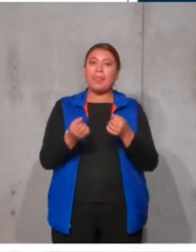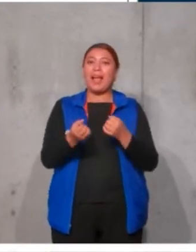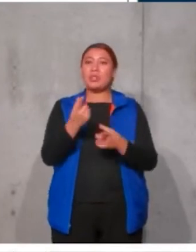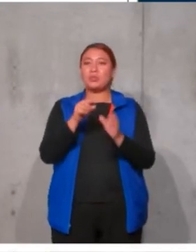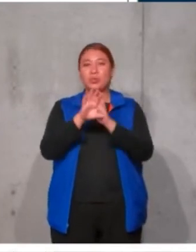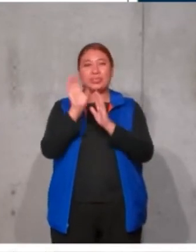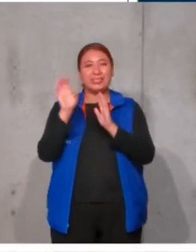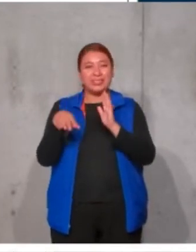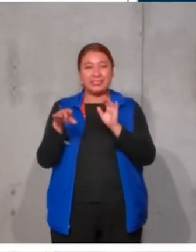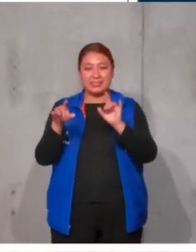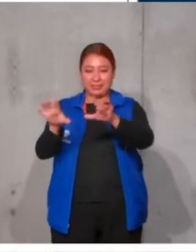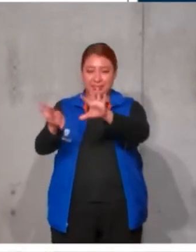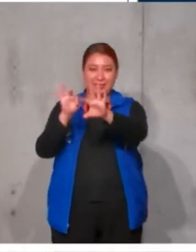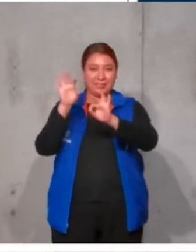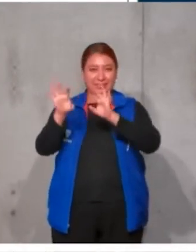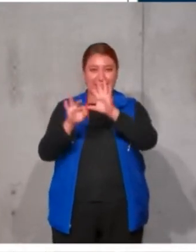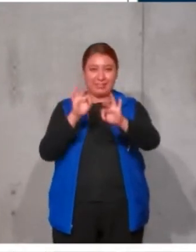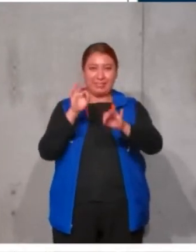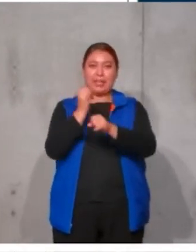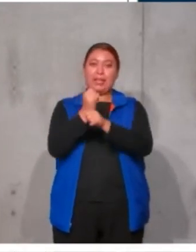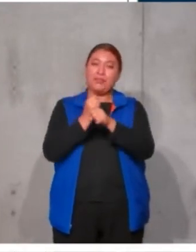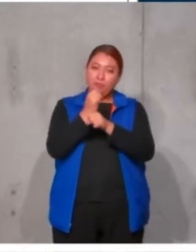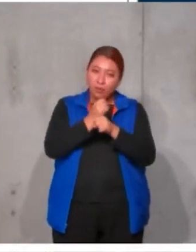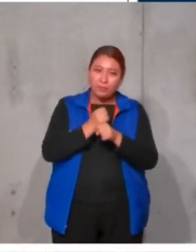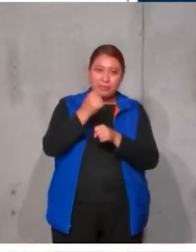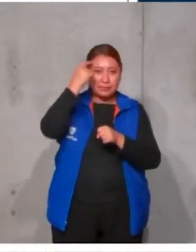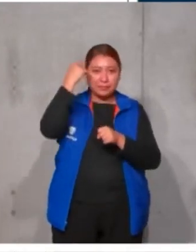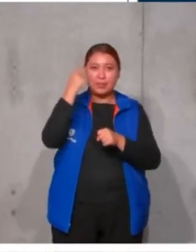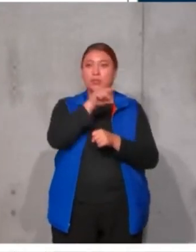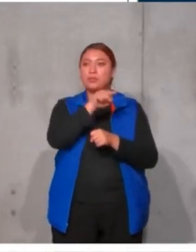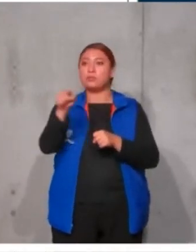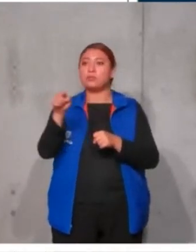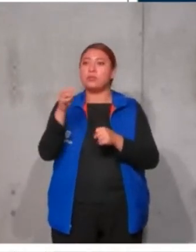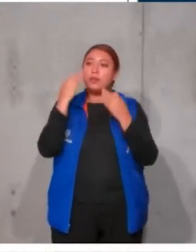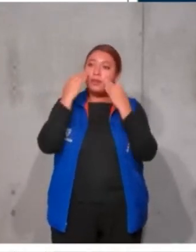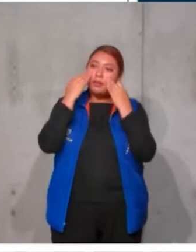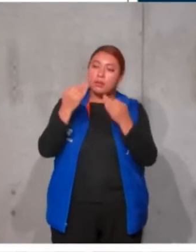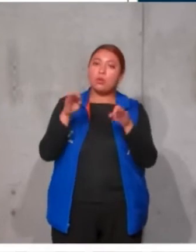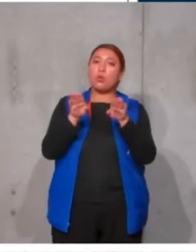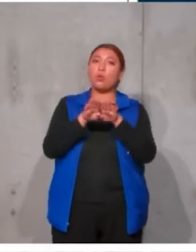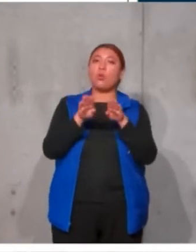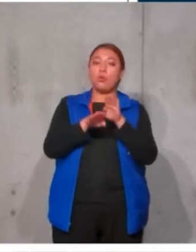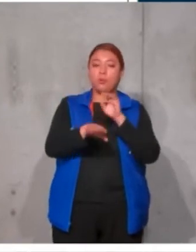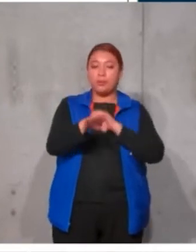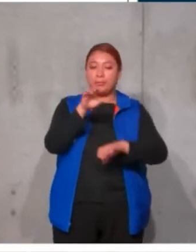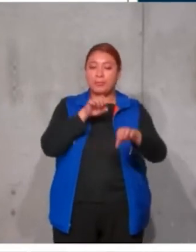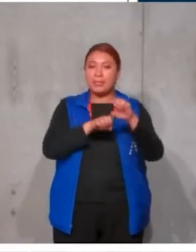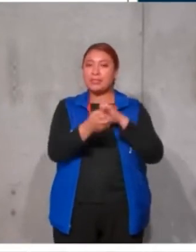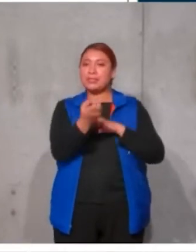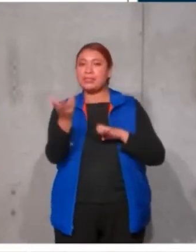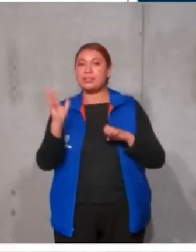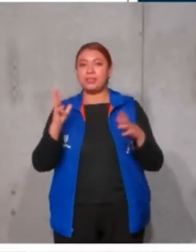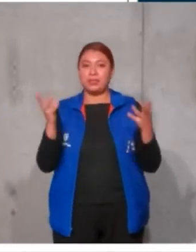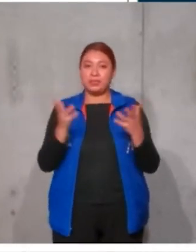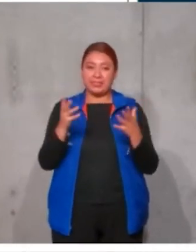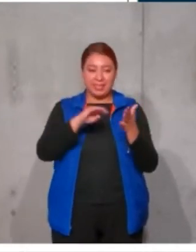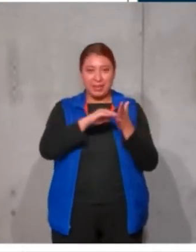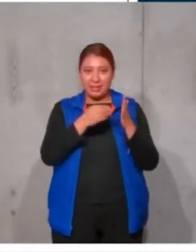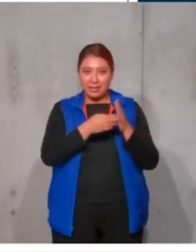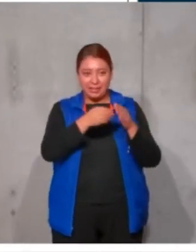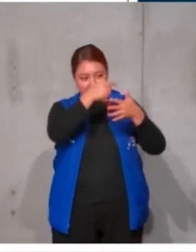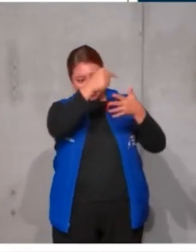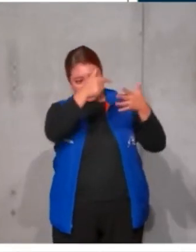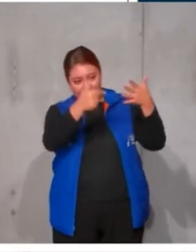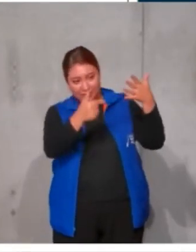tomé de algunos informes y de algunas fuentes de internet para que vean cómo es que las empresas desarrollan su